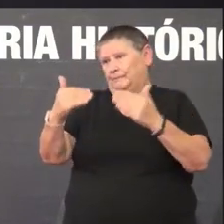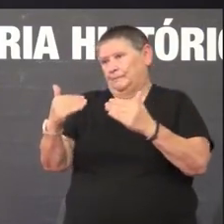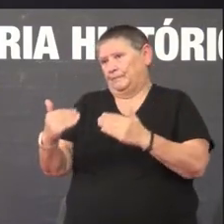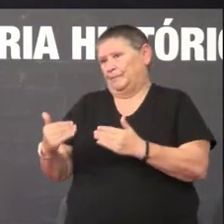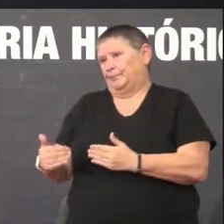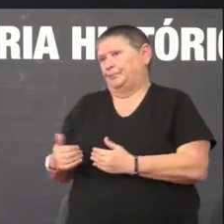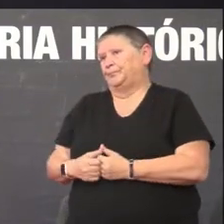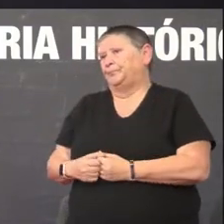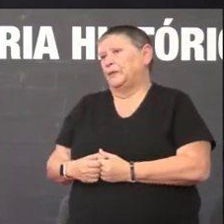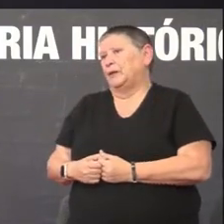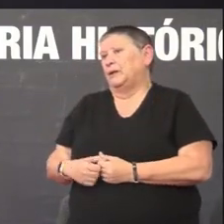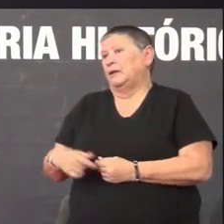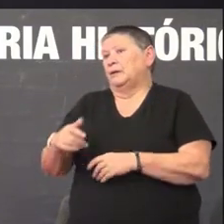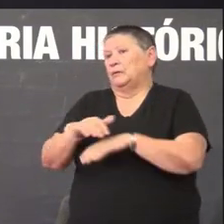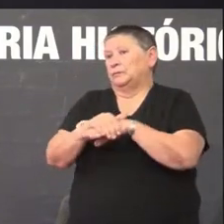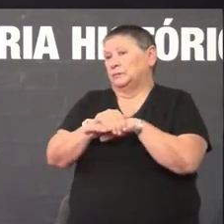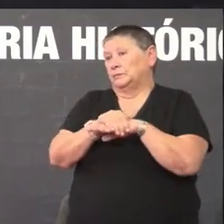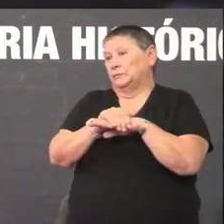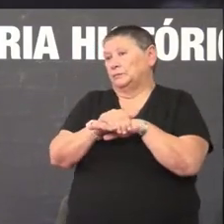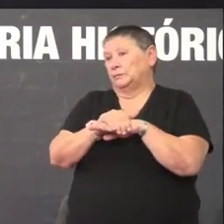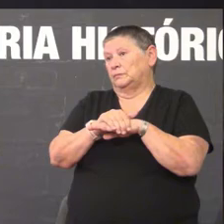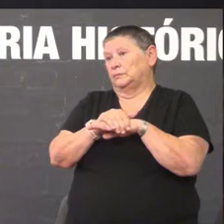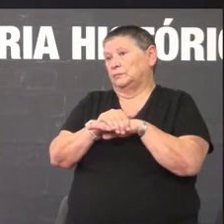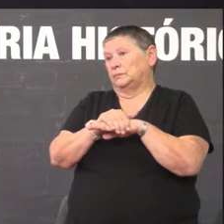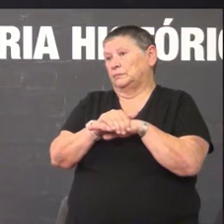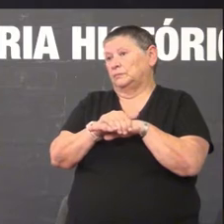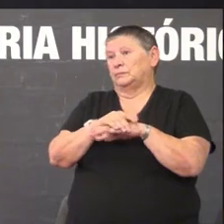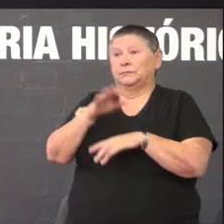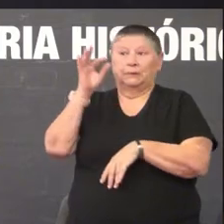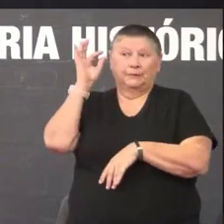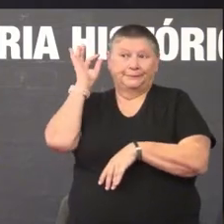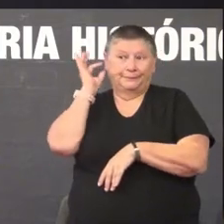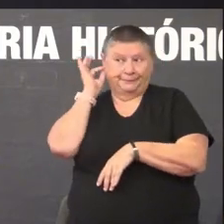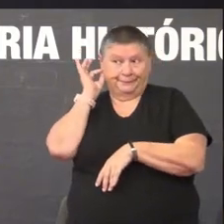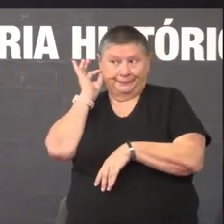intentar explicarlo. Los amigos, las chicas